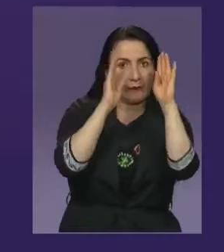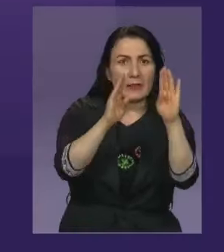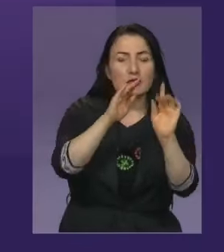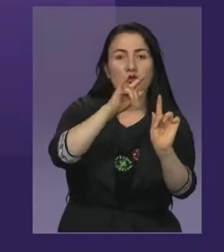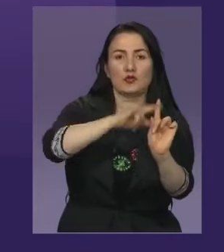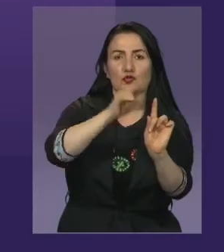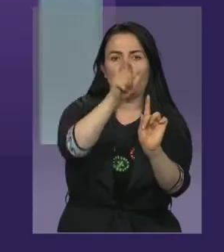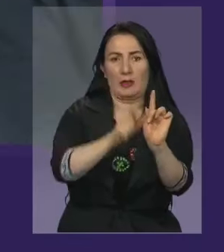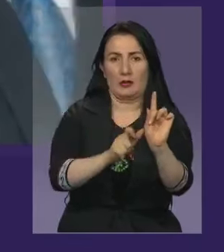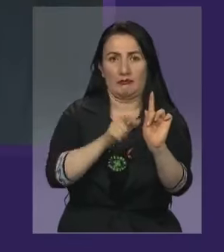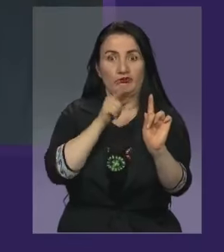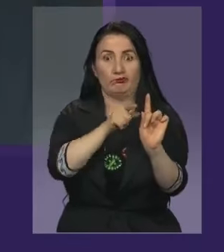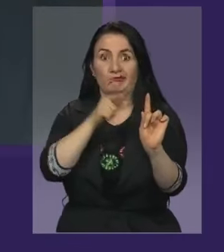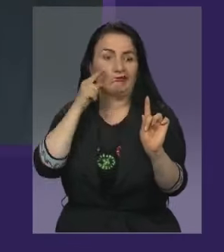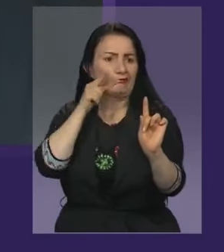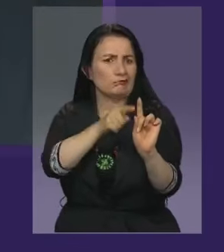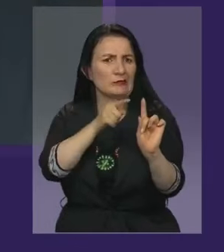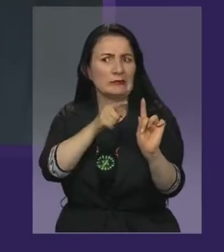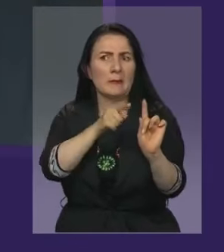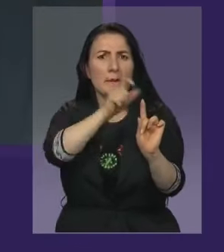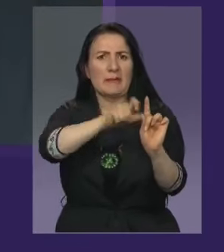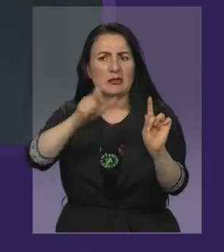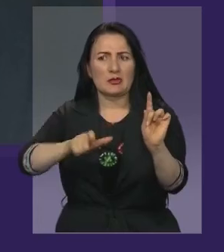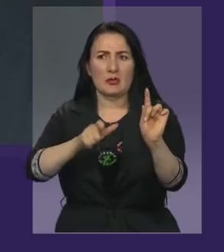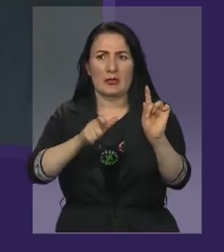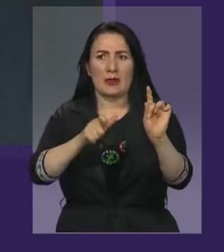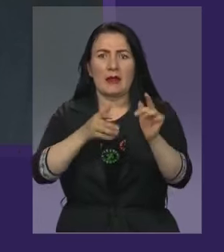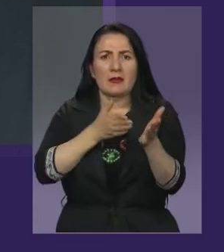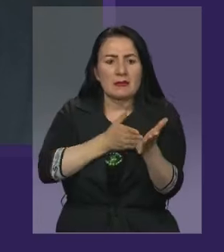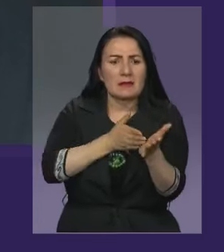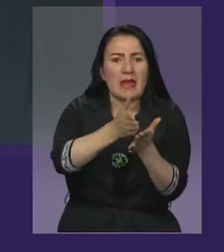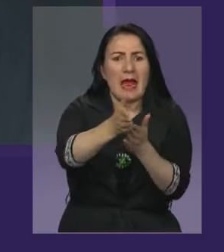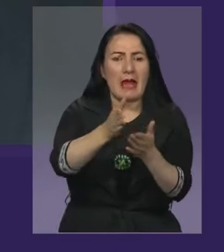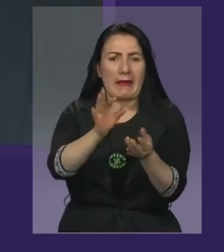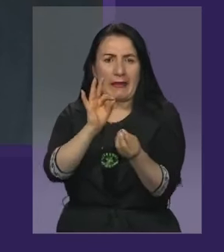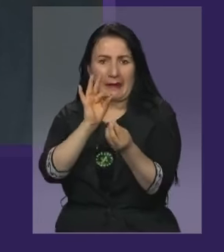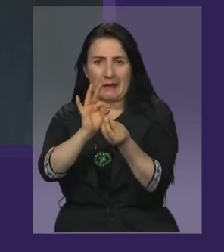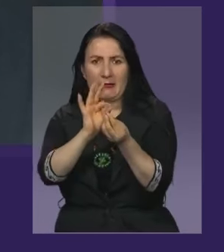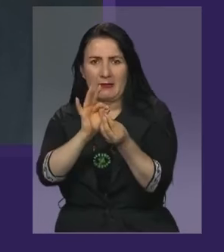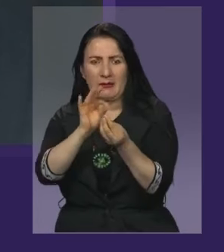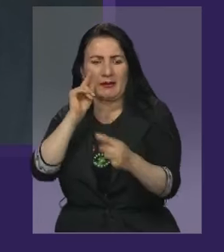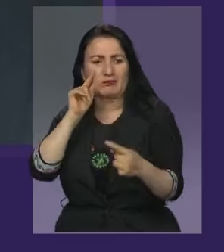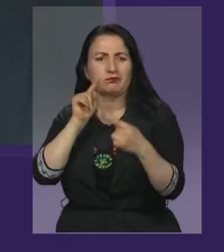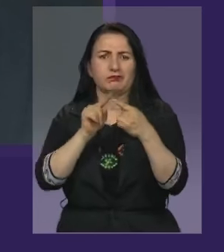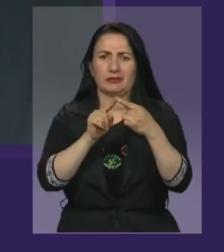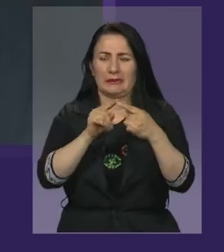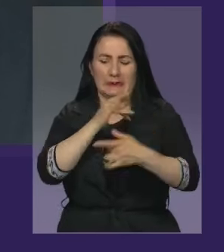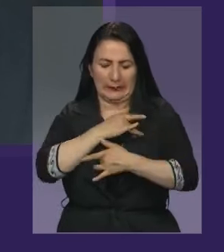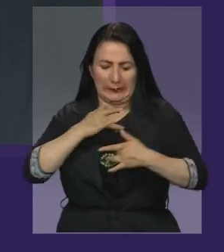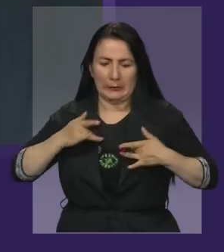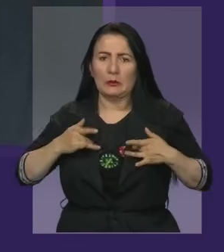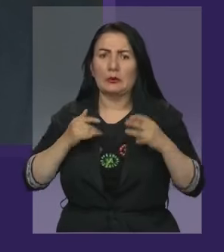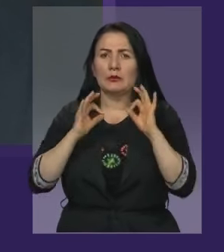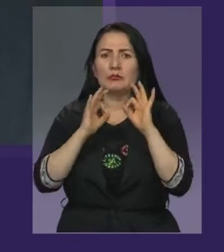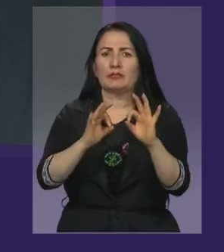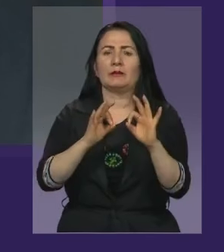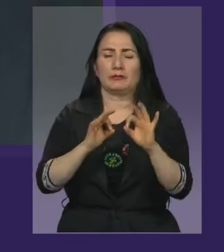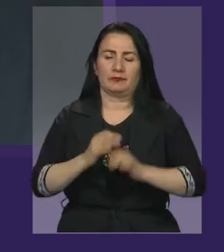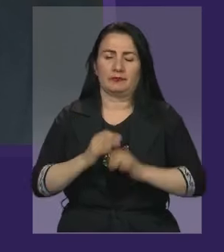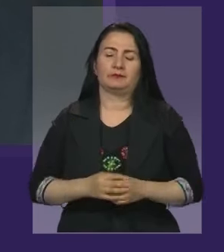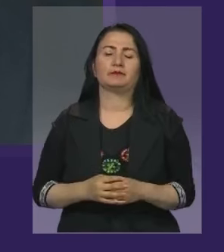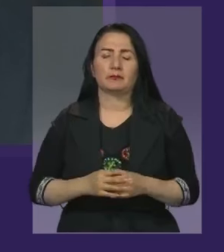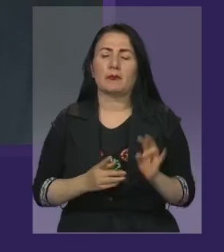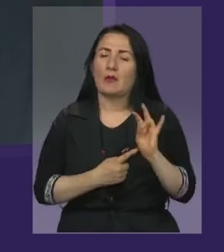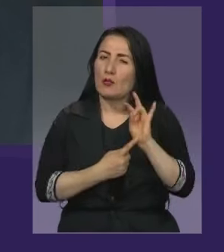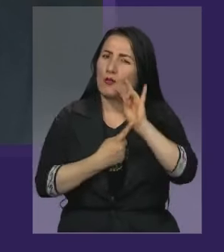es vital que trabajemos en la carrilera de la calidad para poder llegar a buen puerto lo que es el